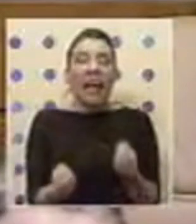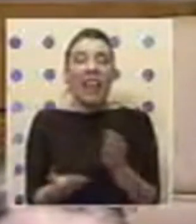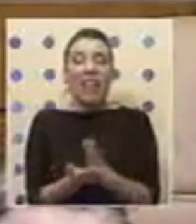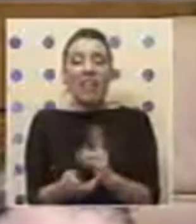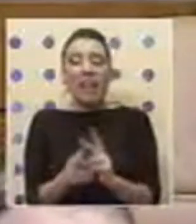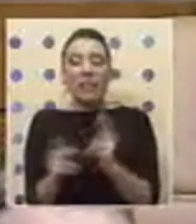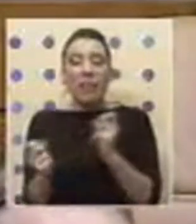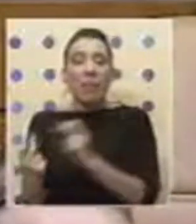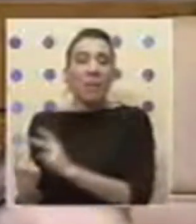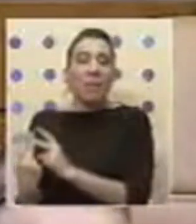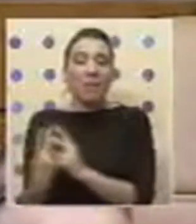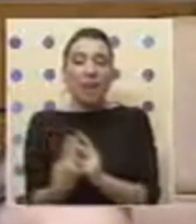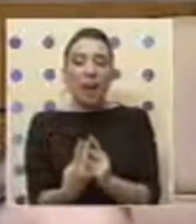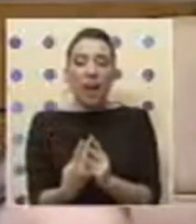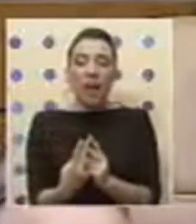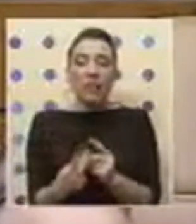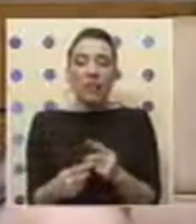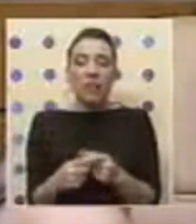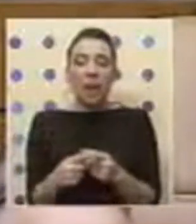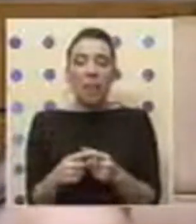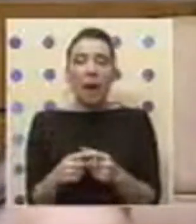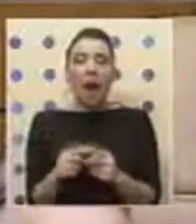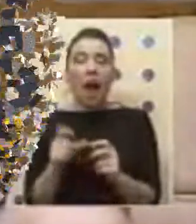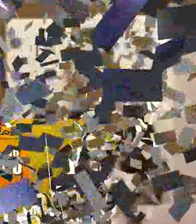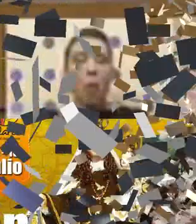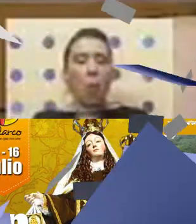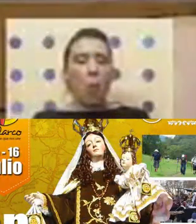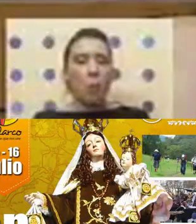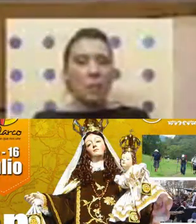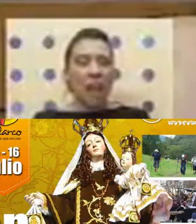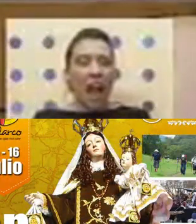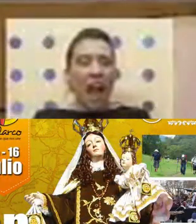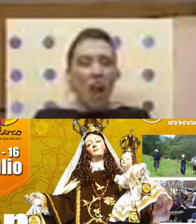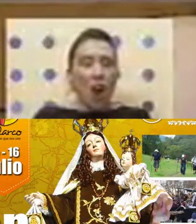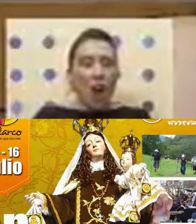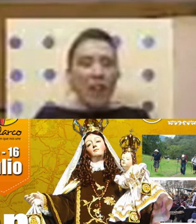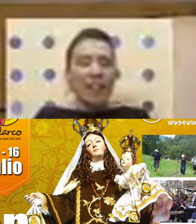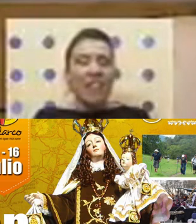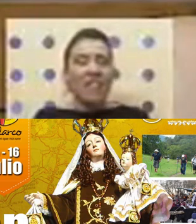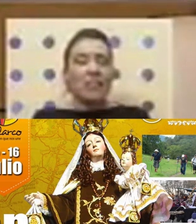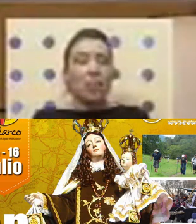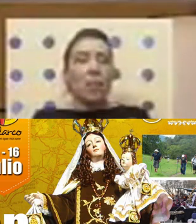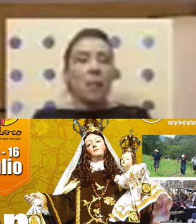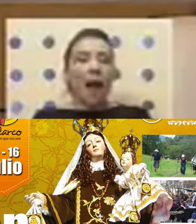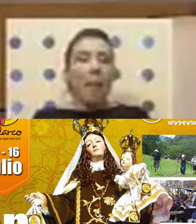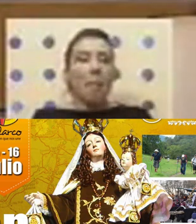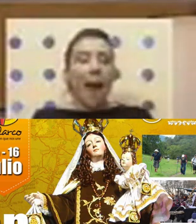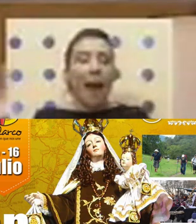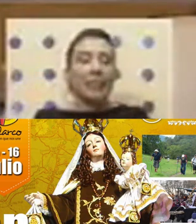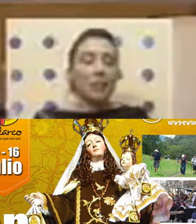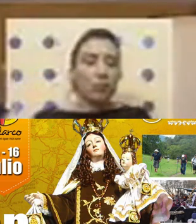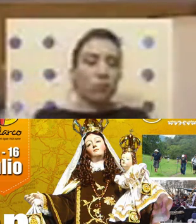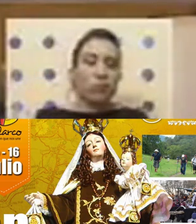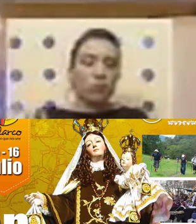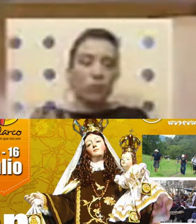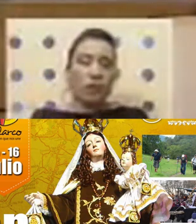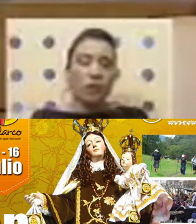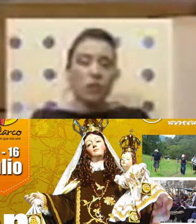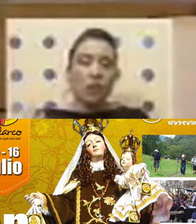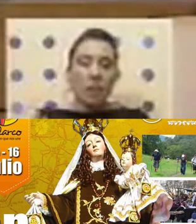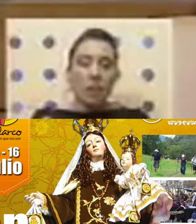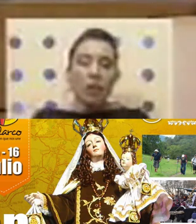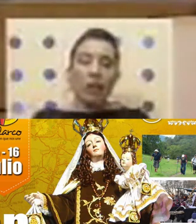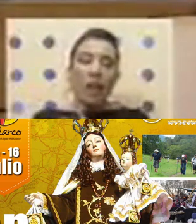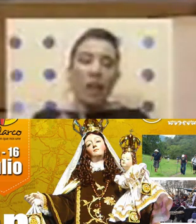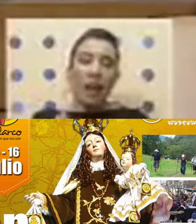hacer para venir? Una cucha entre los vecinos para que puedan pagar sus pasajes y llegar hasta acá. Por eso es que es tan importante